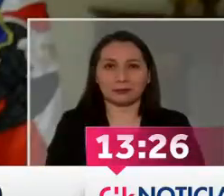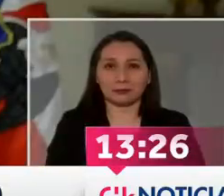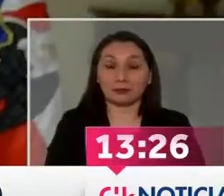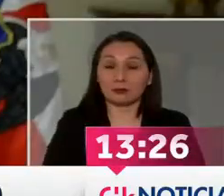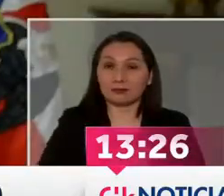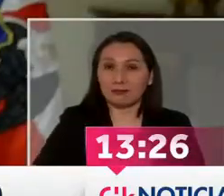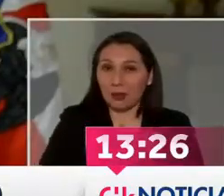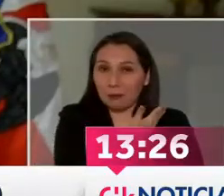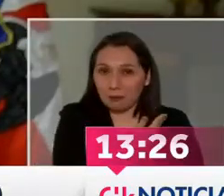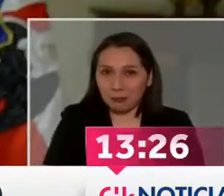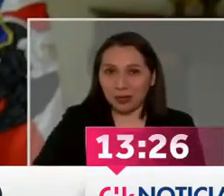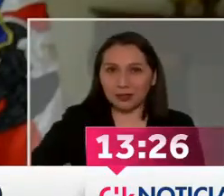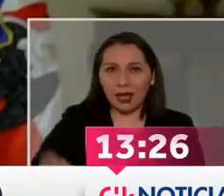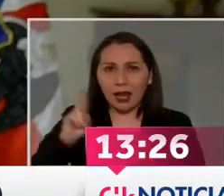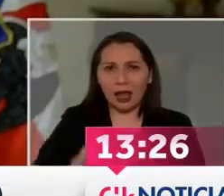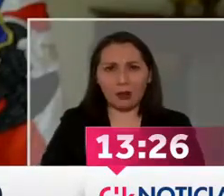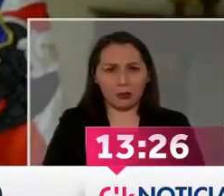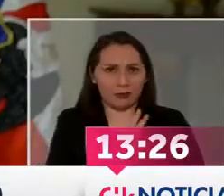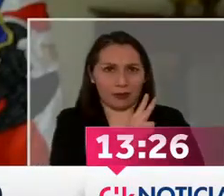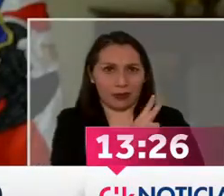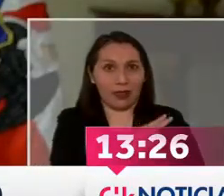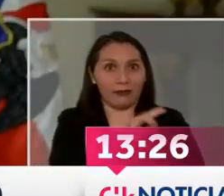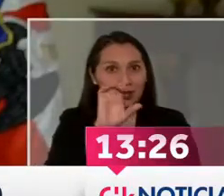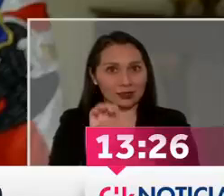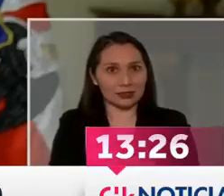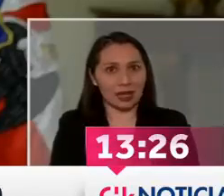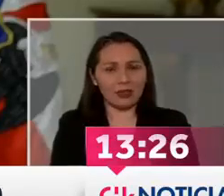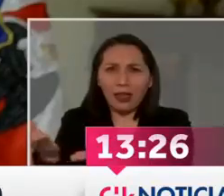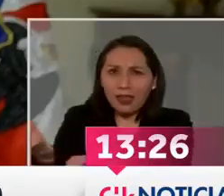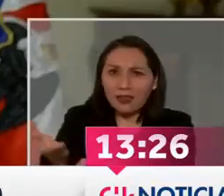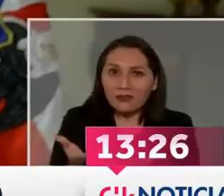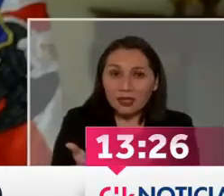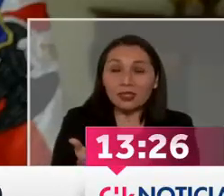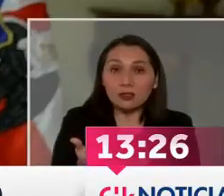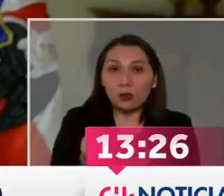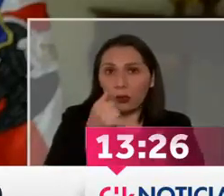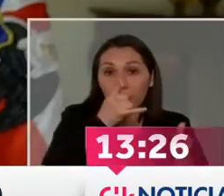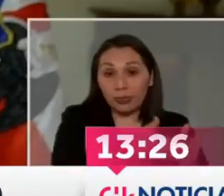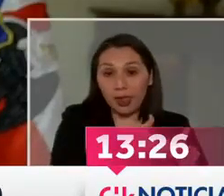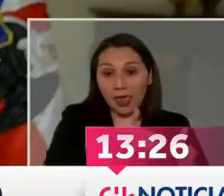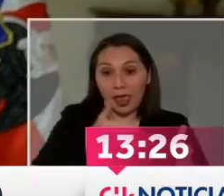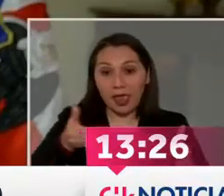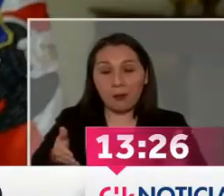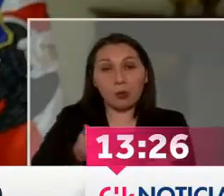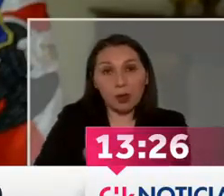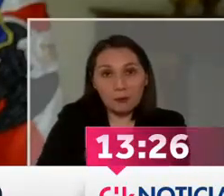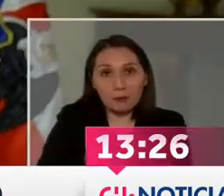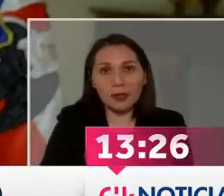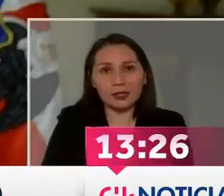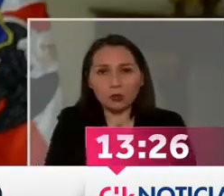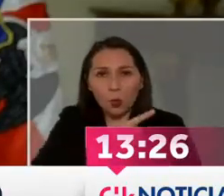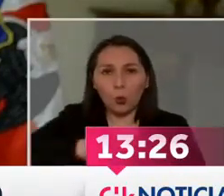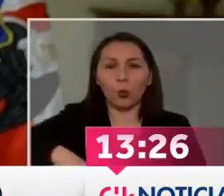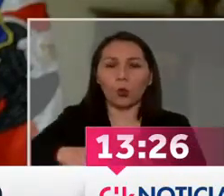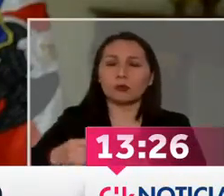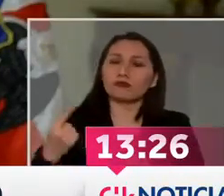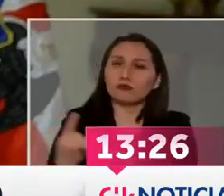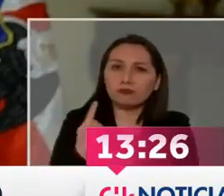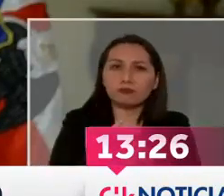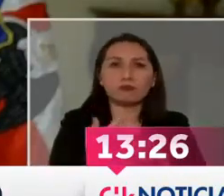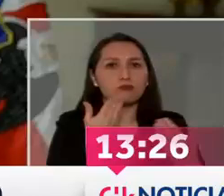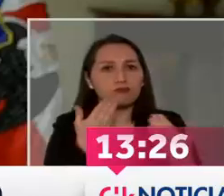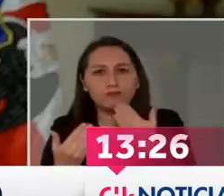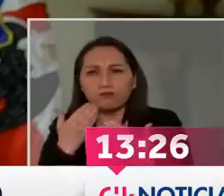Como presidente de la República y jefe de Estado, los invito a que durante este periodo que se inicia llevemos a cabo un diálogo